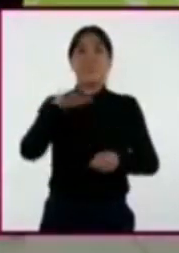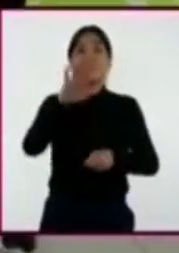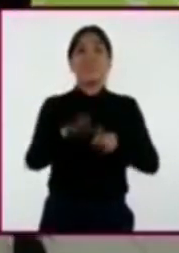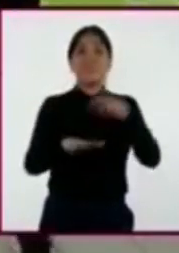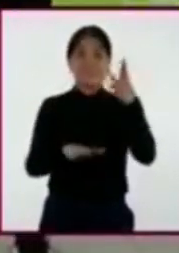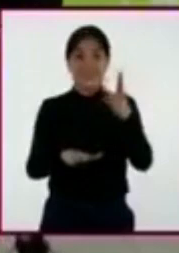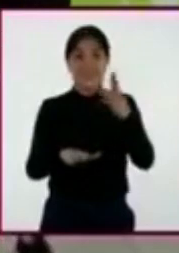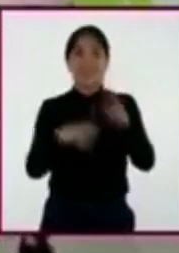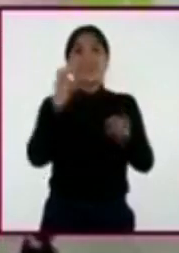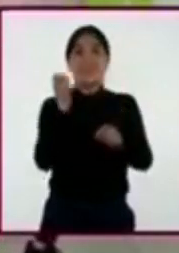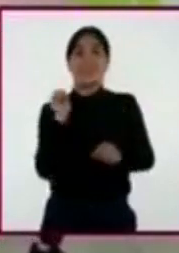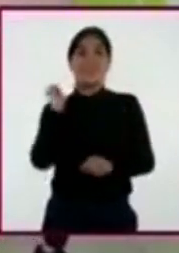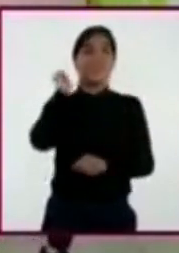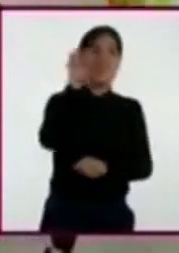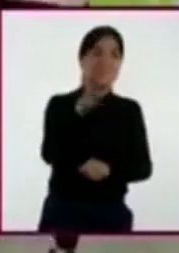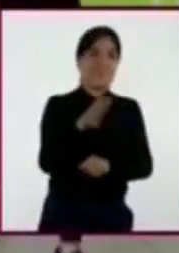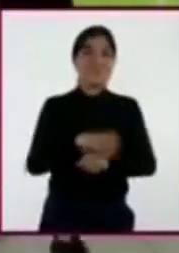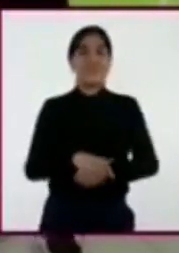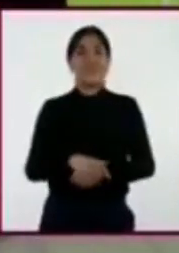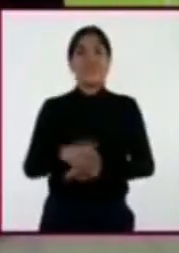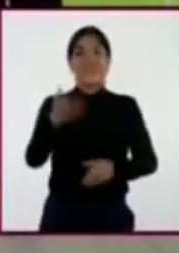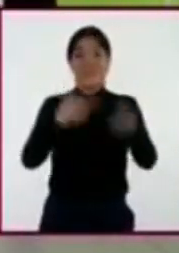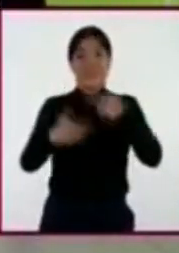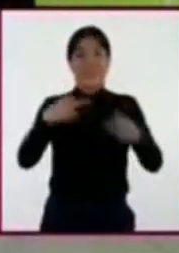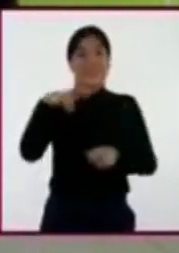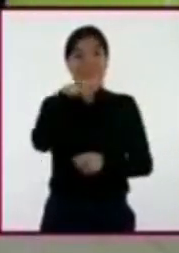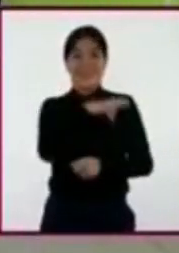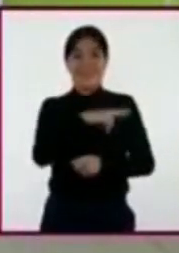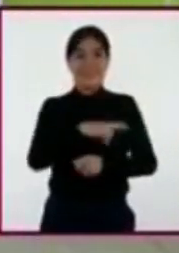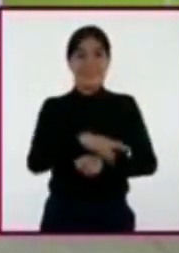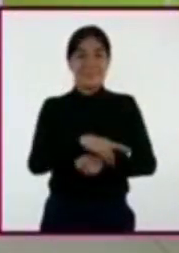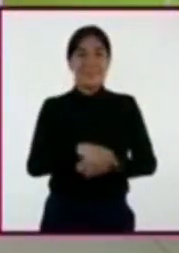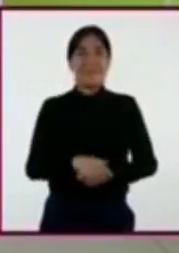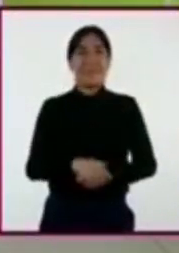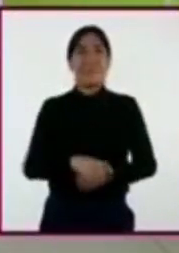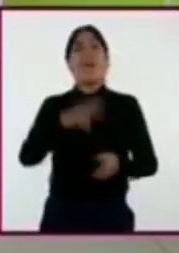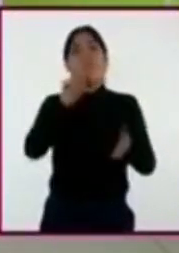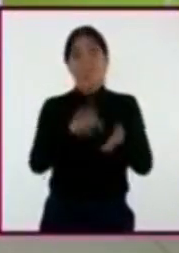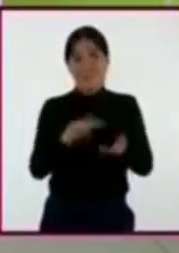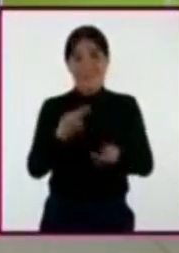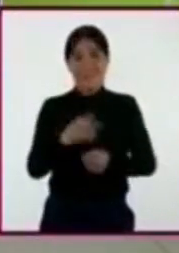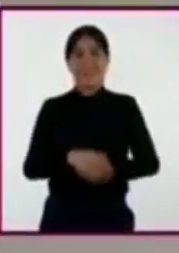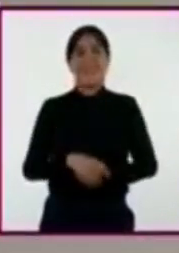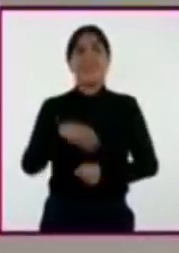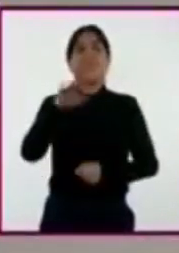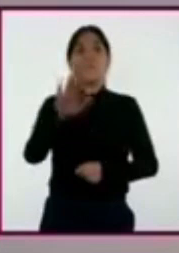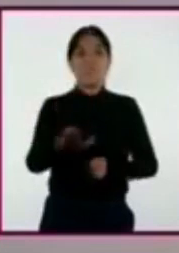1, 2, 3 y ahí lanzas. Nos regresamos rápido, rápido, rápido, rápido. Y nuevamente,